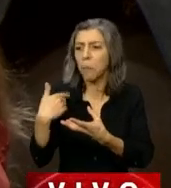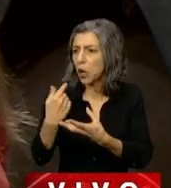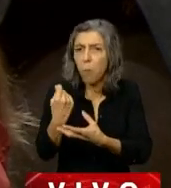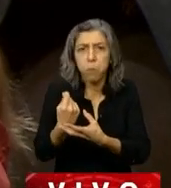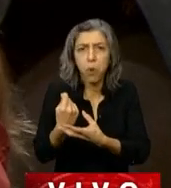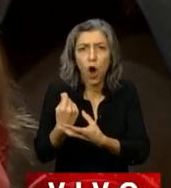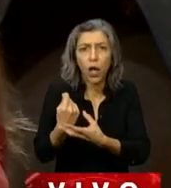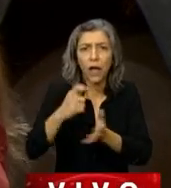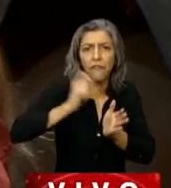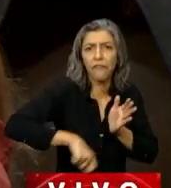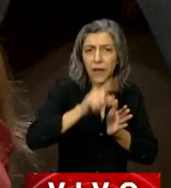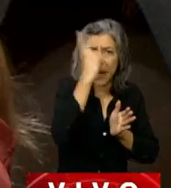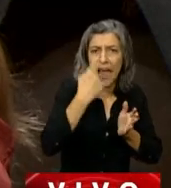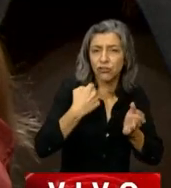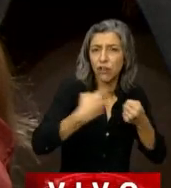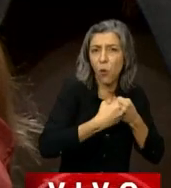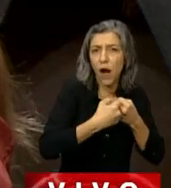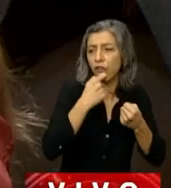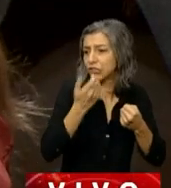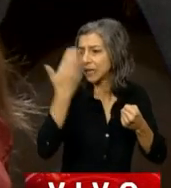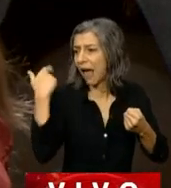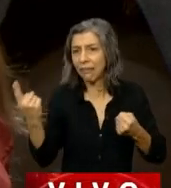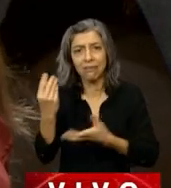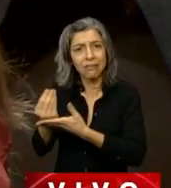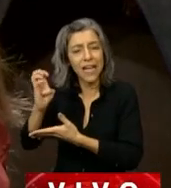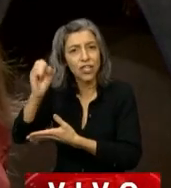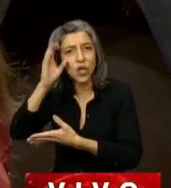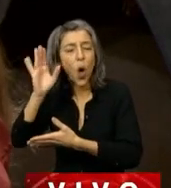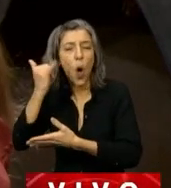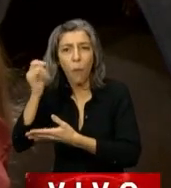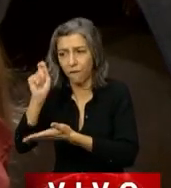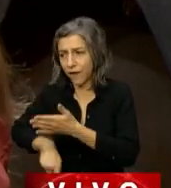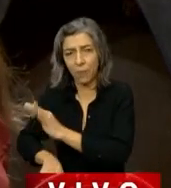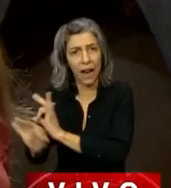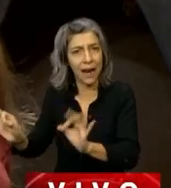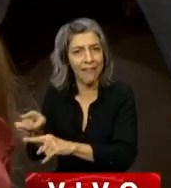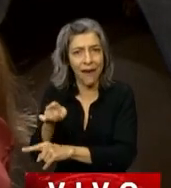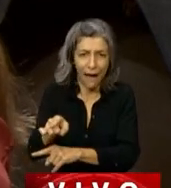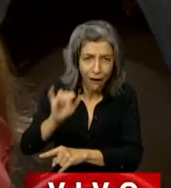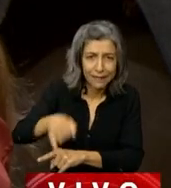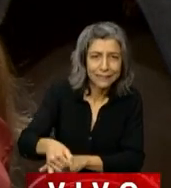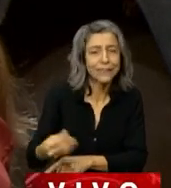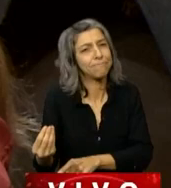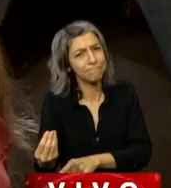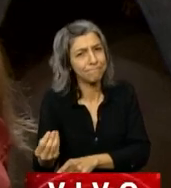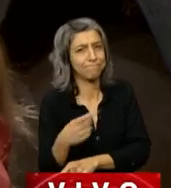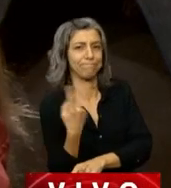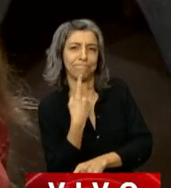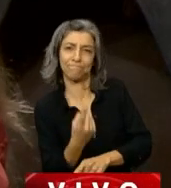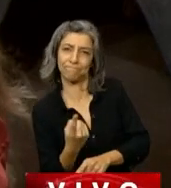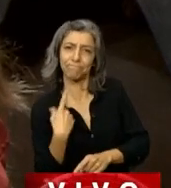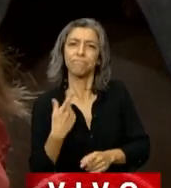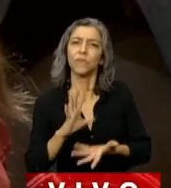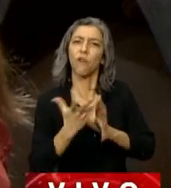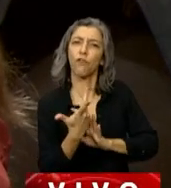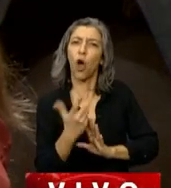Nacional lo que Jorge Obey nunca quiso firmar? Cuando analizamos las condiciones del cobro del crédito con el Estado Nacional,